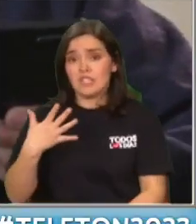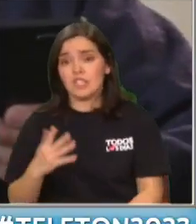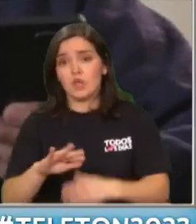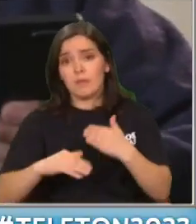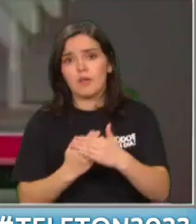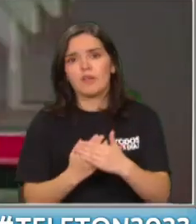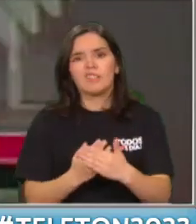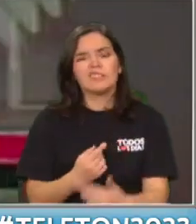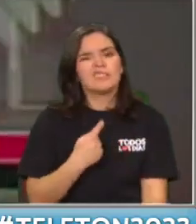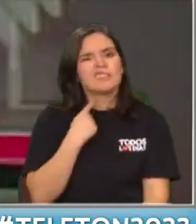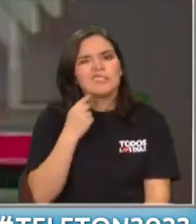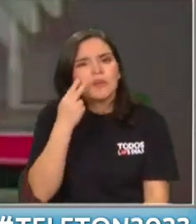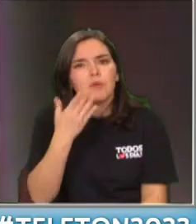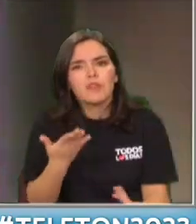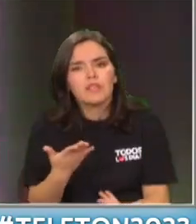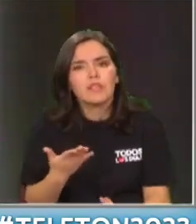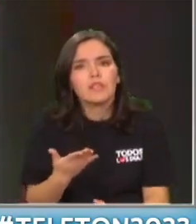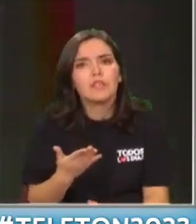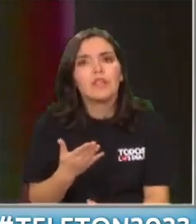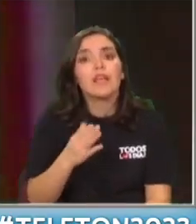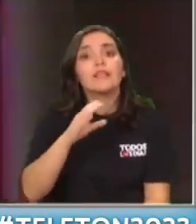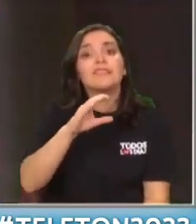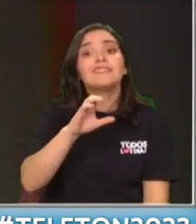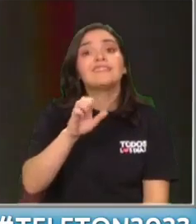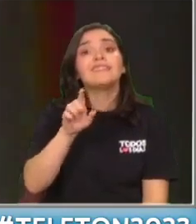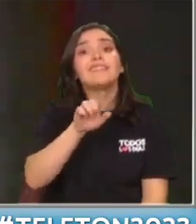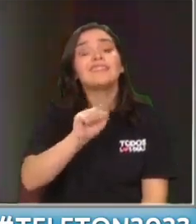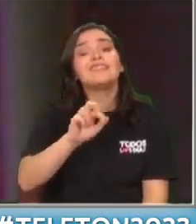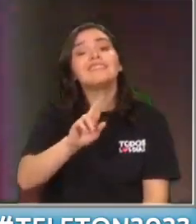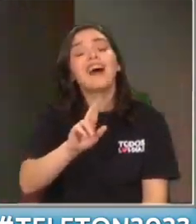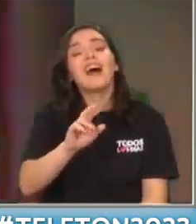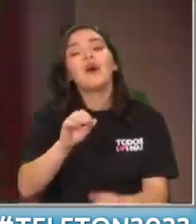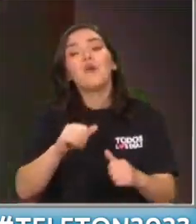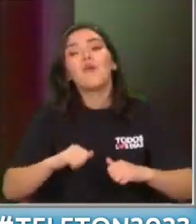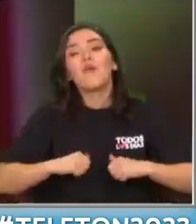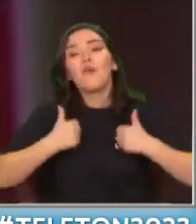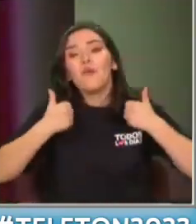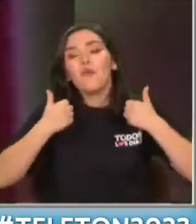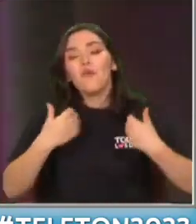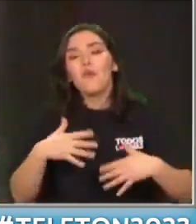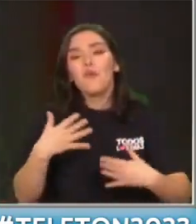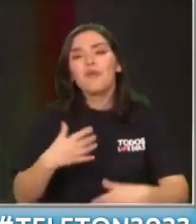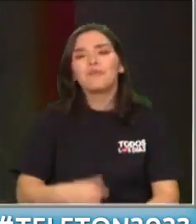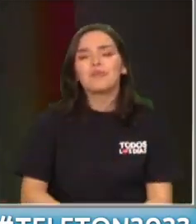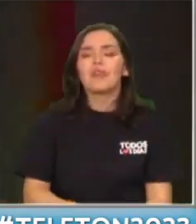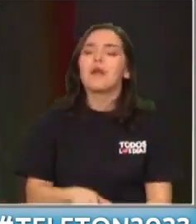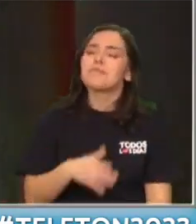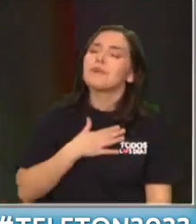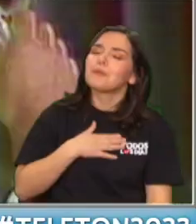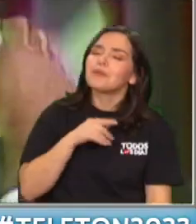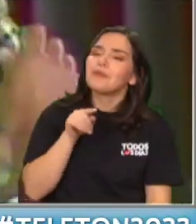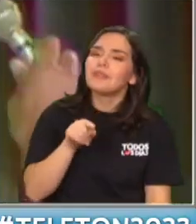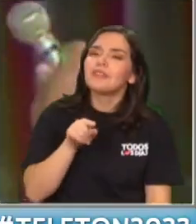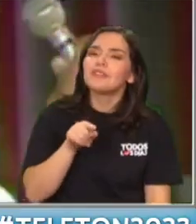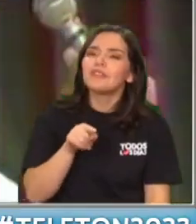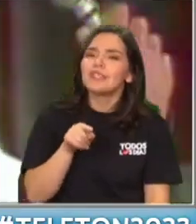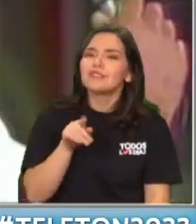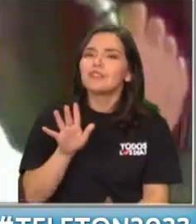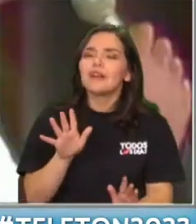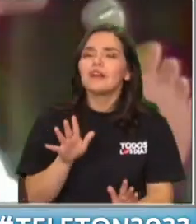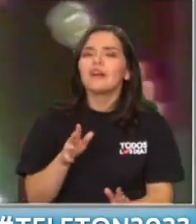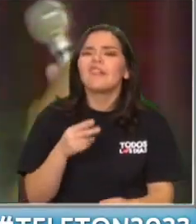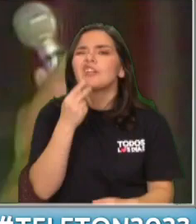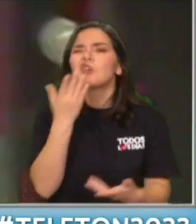ver aquí? César, jovencito. Maestro Saavedra, me gustó eso a mí de la eso. A